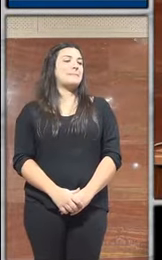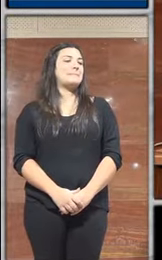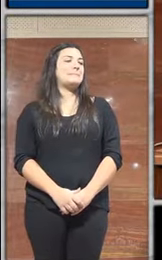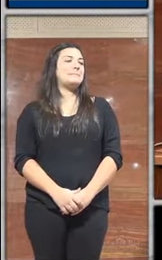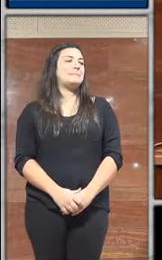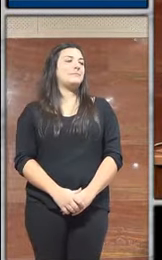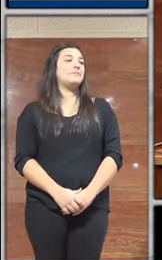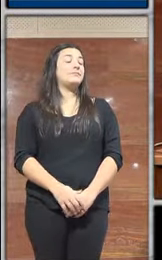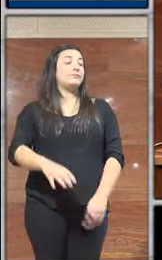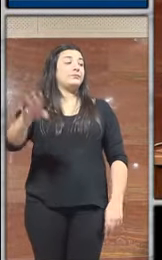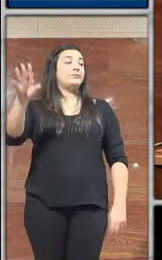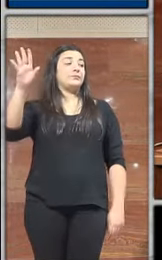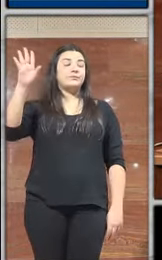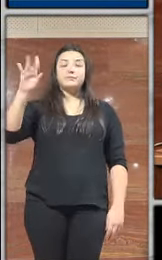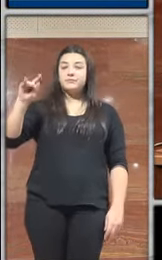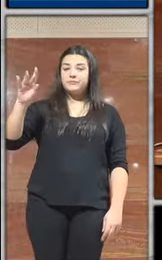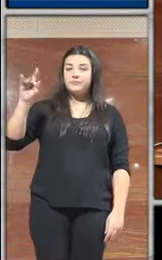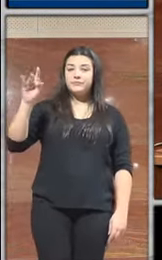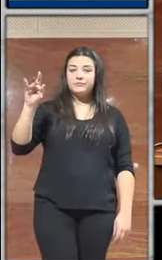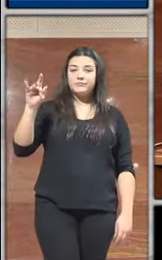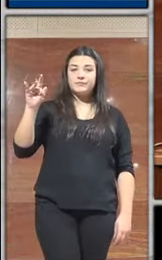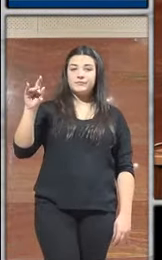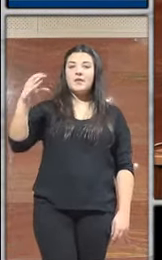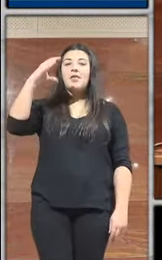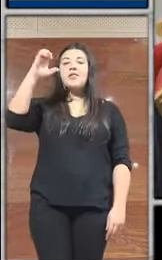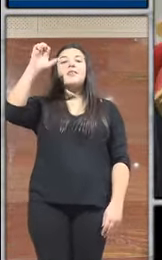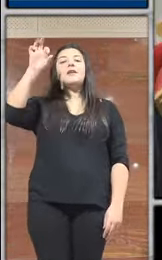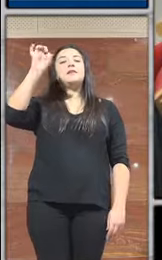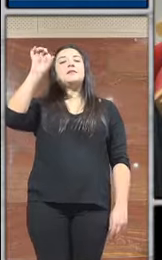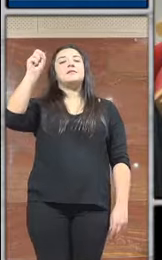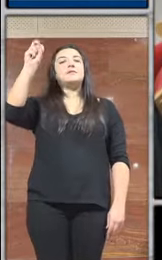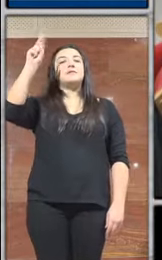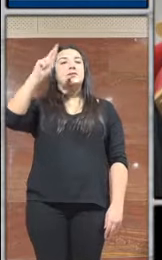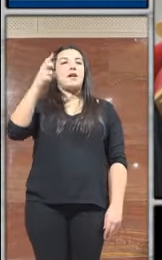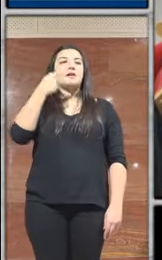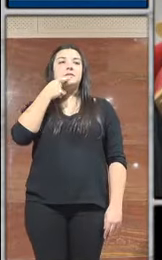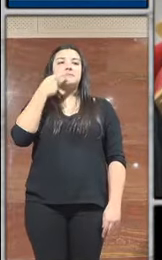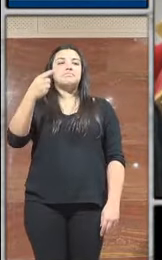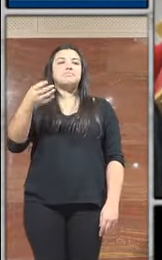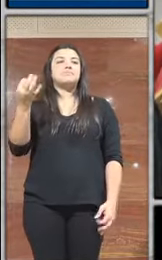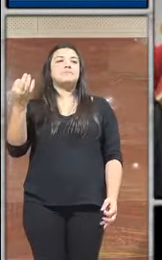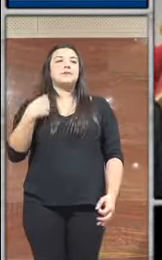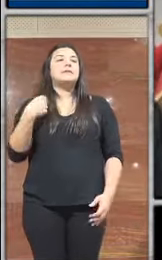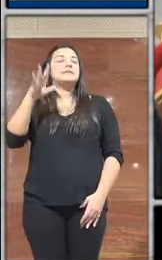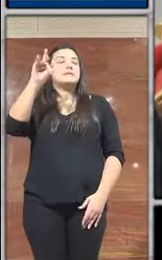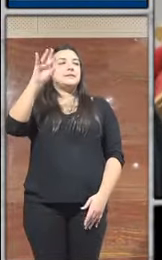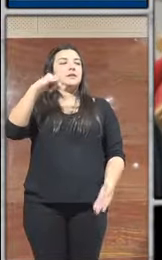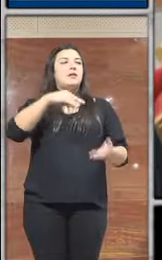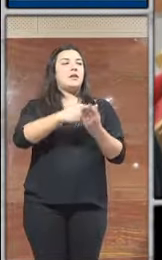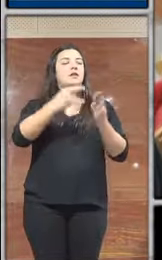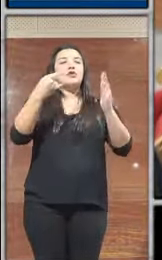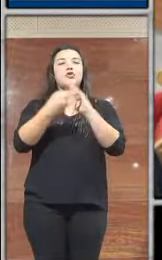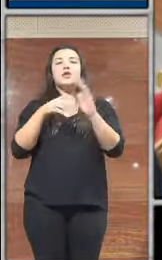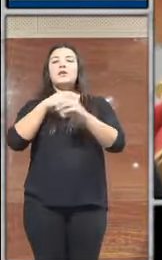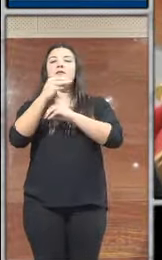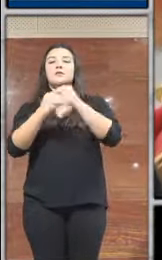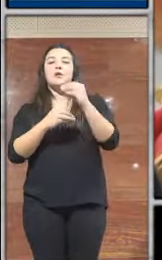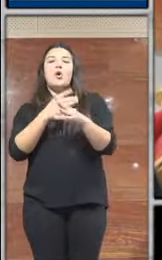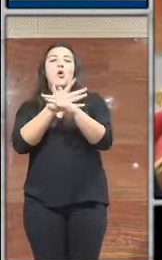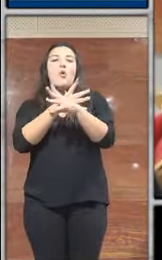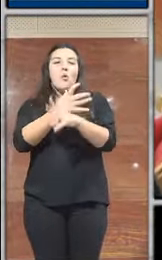Sí como complemento a lo que estaba diciendo César sí que se están utilizando las tecnologías como con juegos